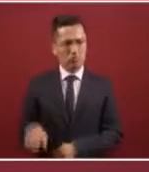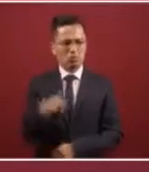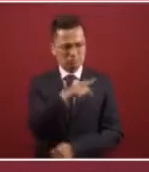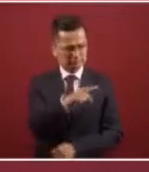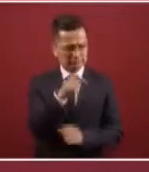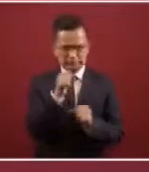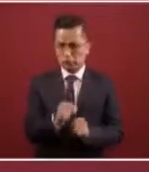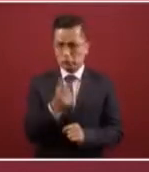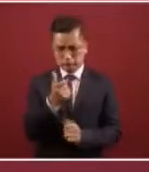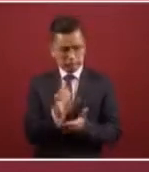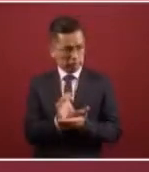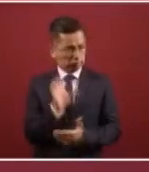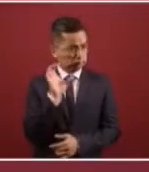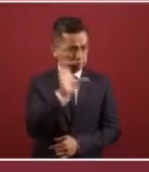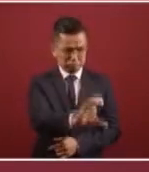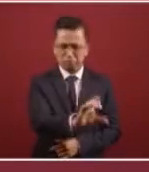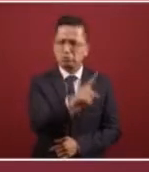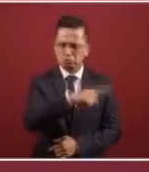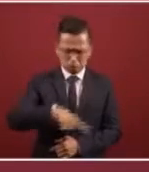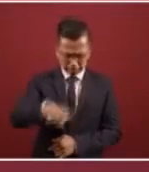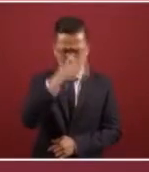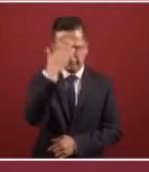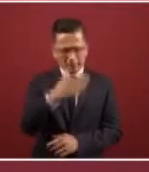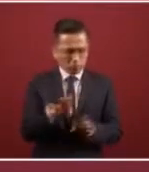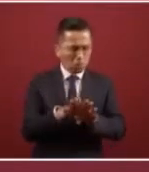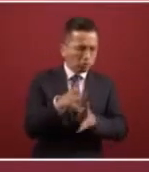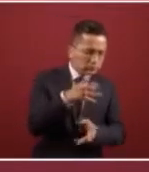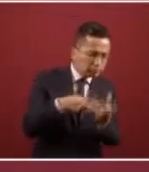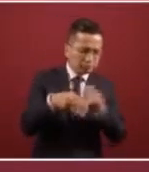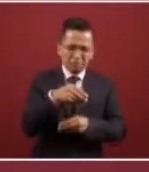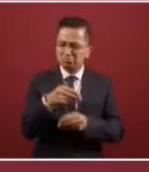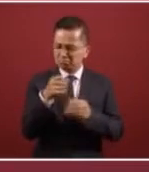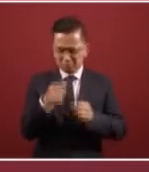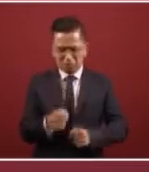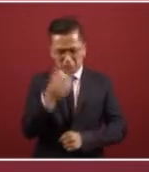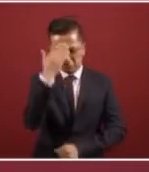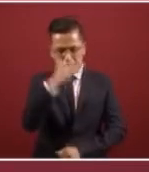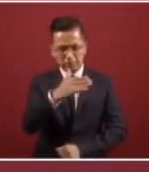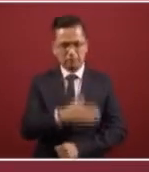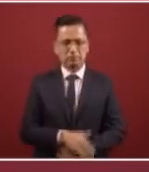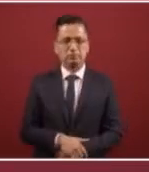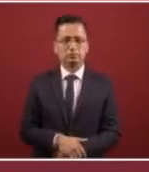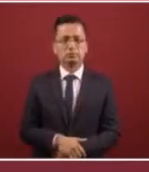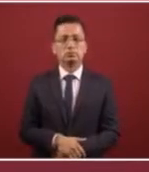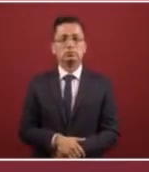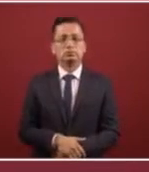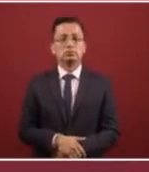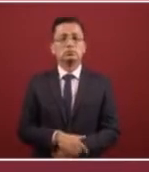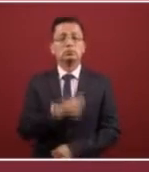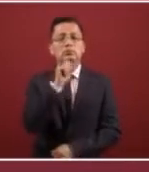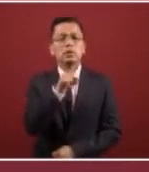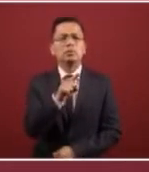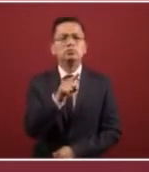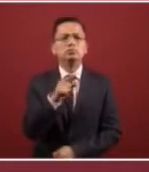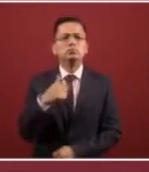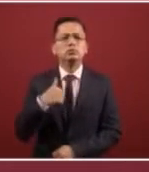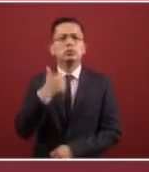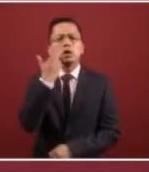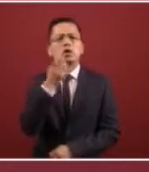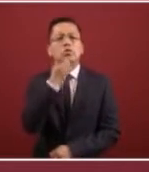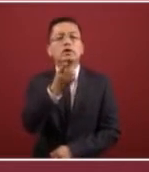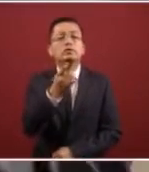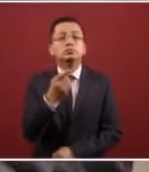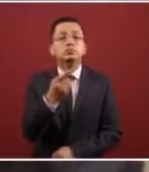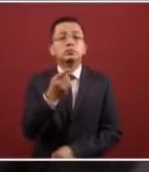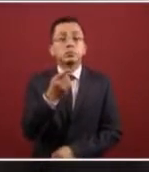administrar esos fondos. Adicionalmente, decirles que los que obtuvieron